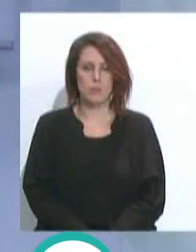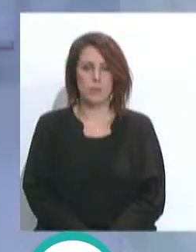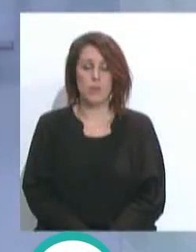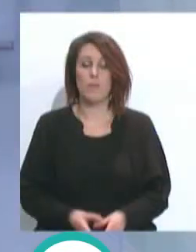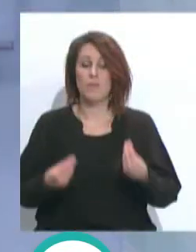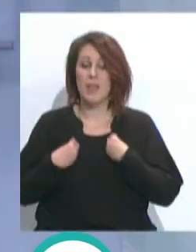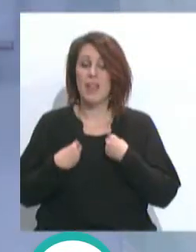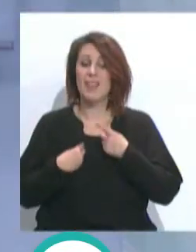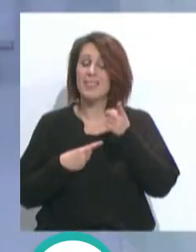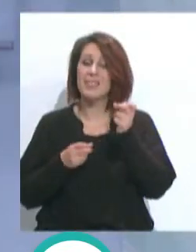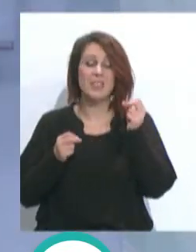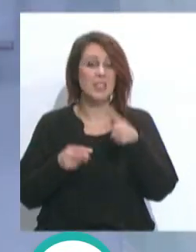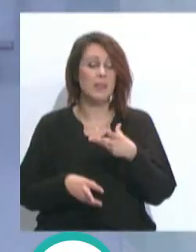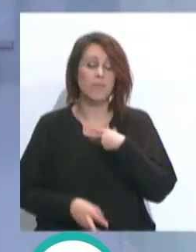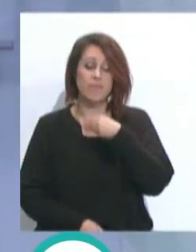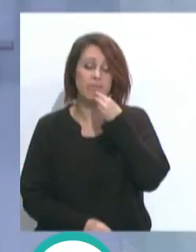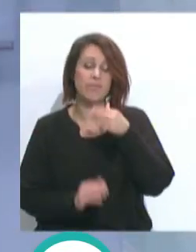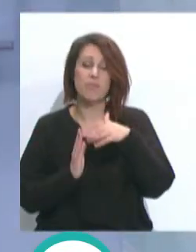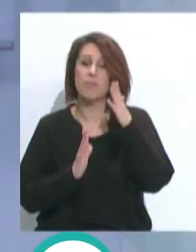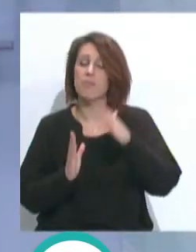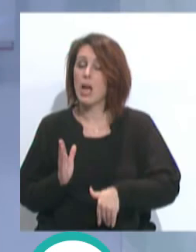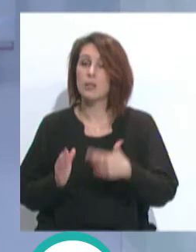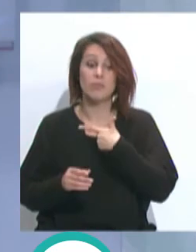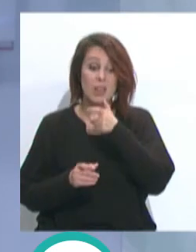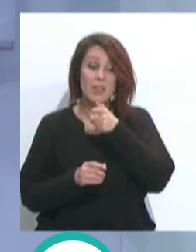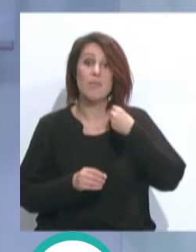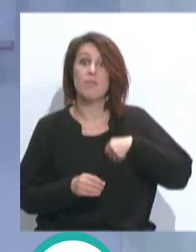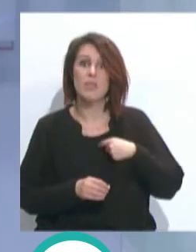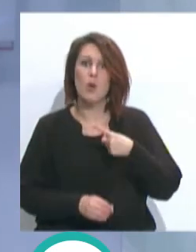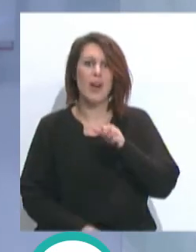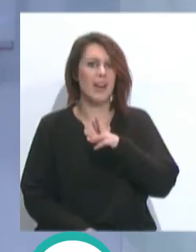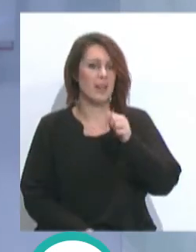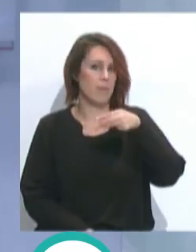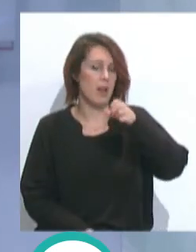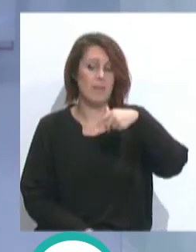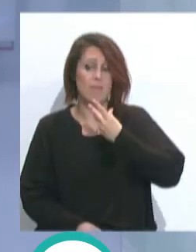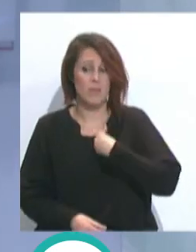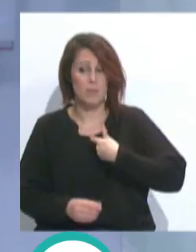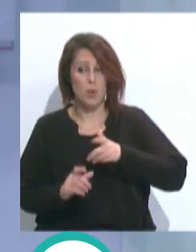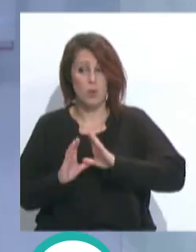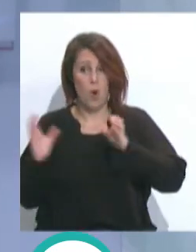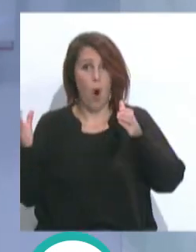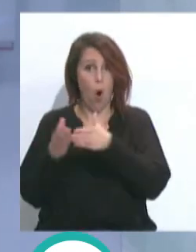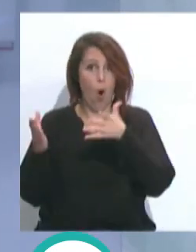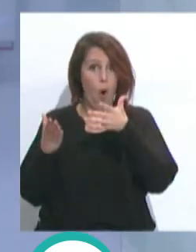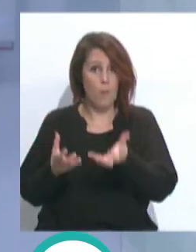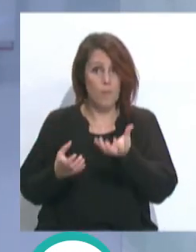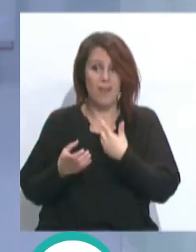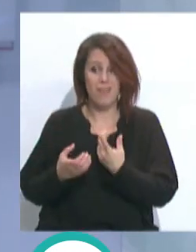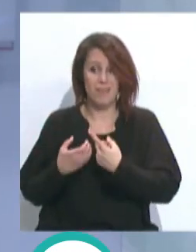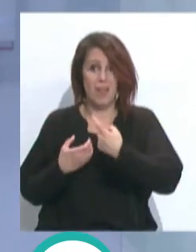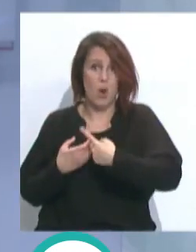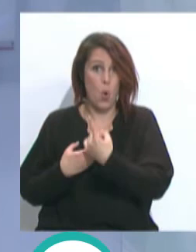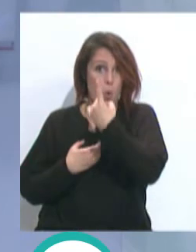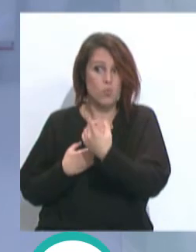La vida sin ti será menos bella. Con estas palabras se ha despedido Germán Rendón del componente de su comparsa Julián García Lande,